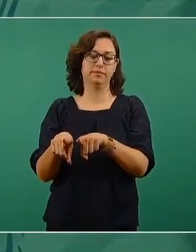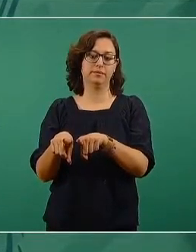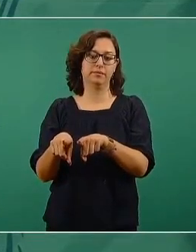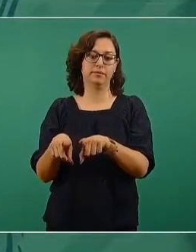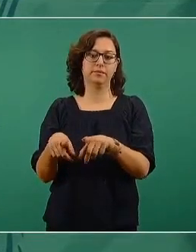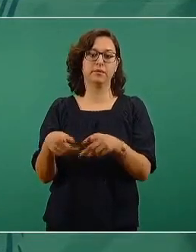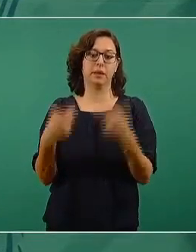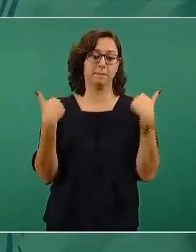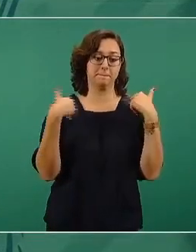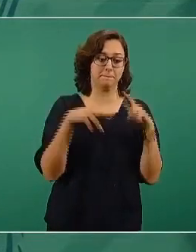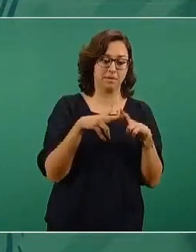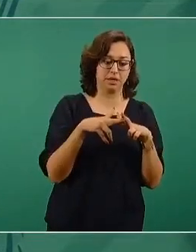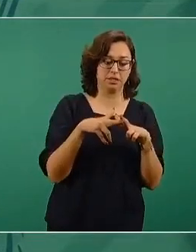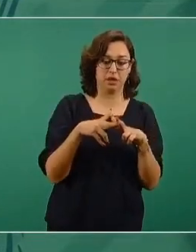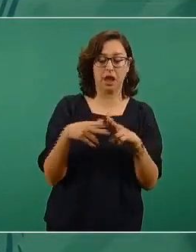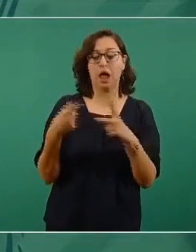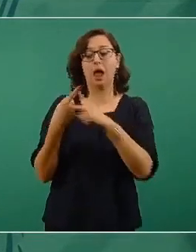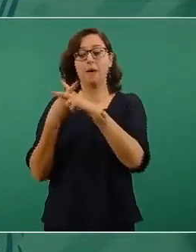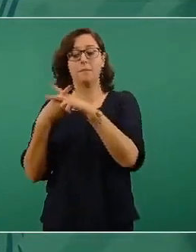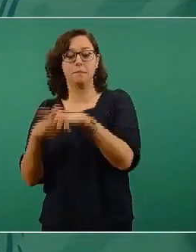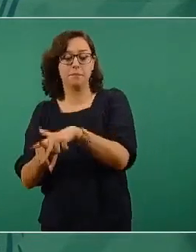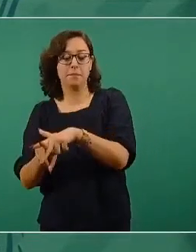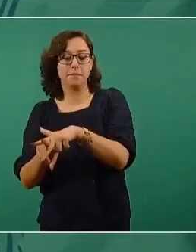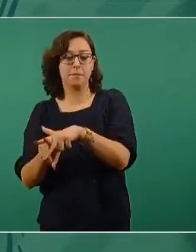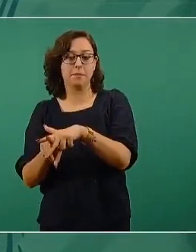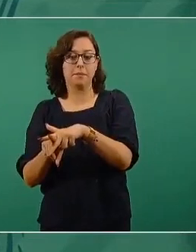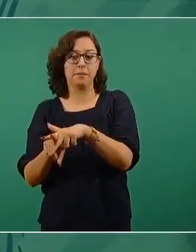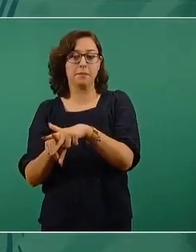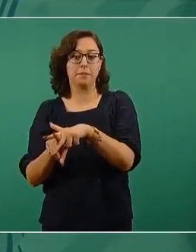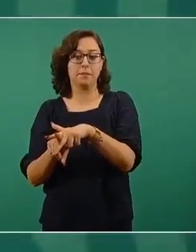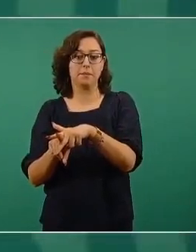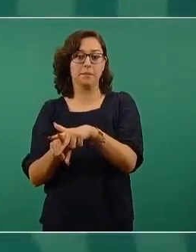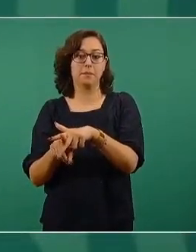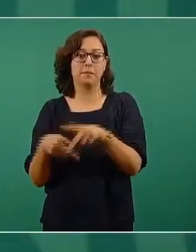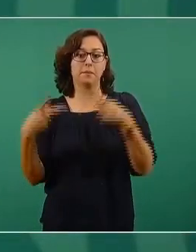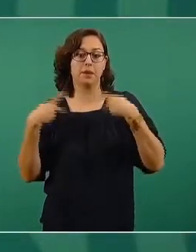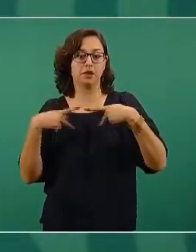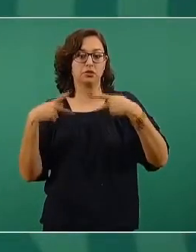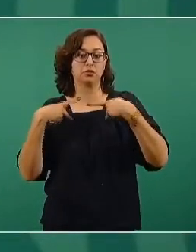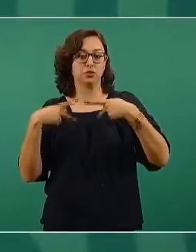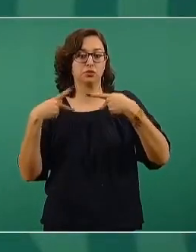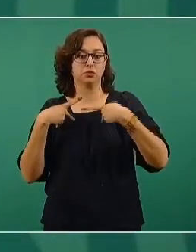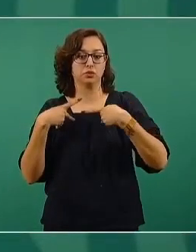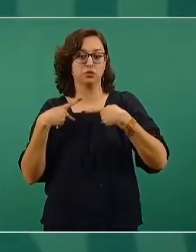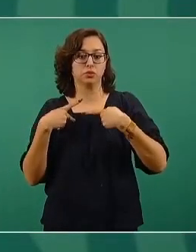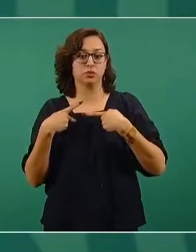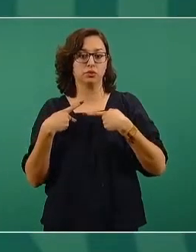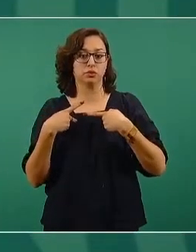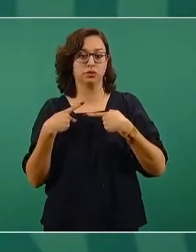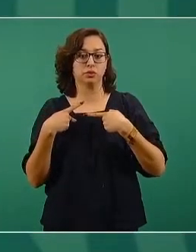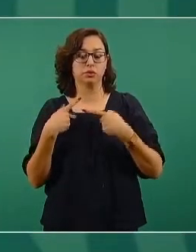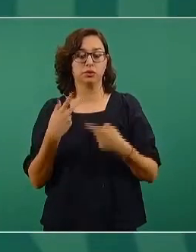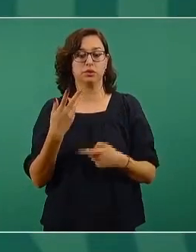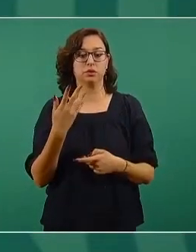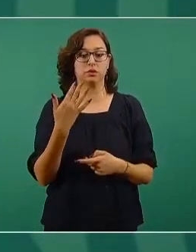que empezamos con maestros, empezamos con la población de